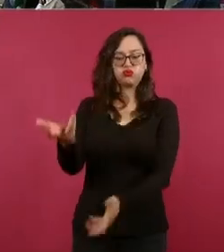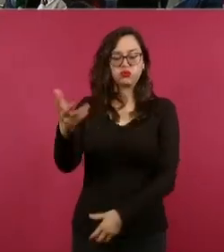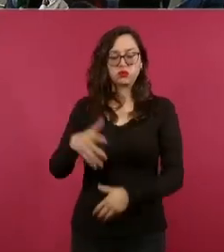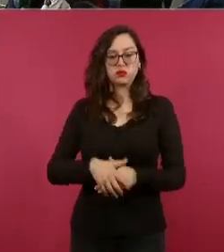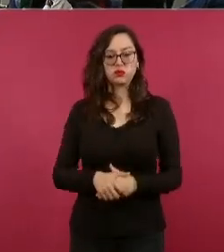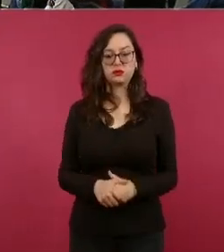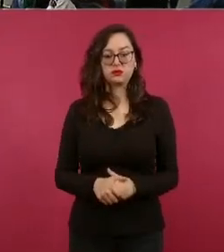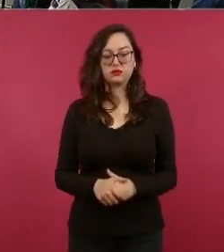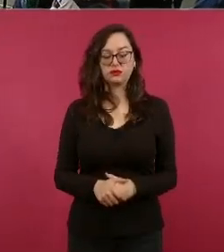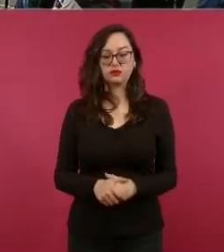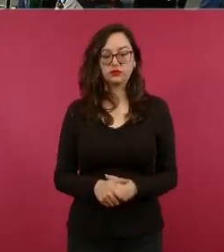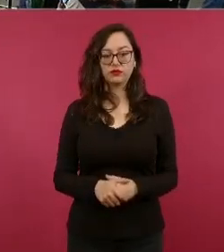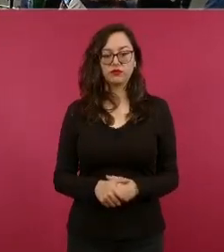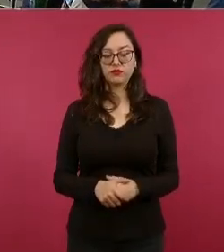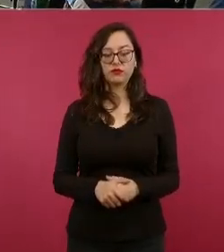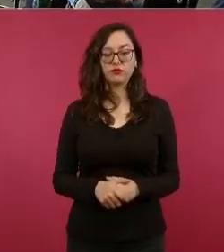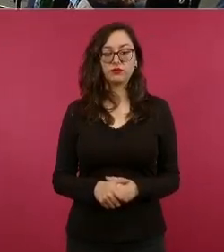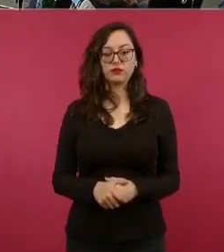Dos.